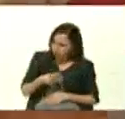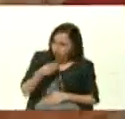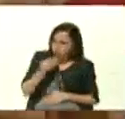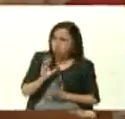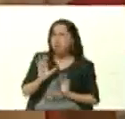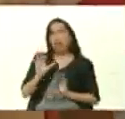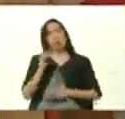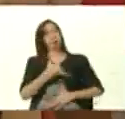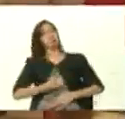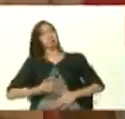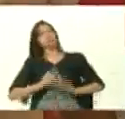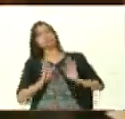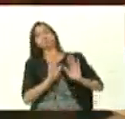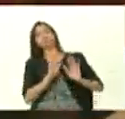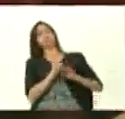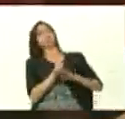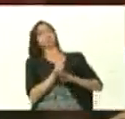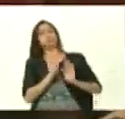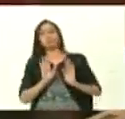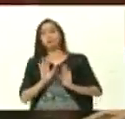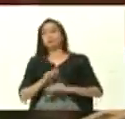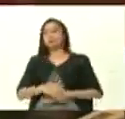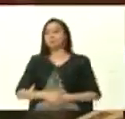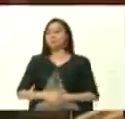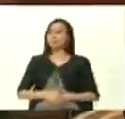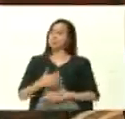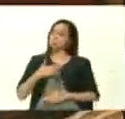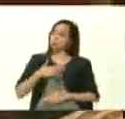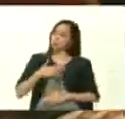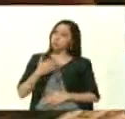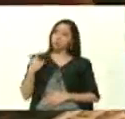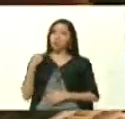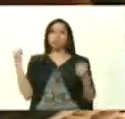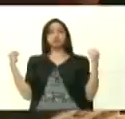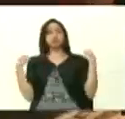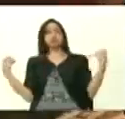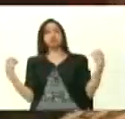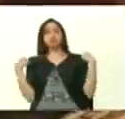dieta. Claro. Si no, tengo que hacer mucho ejercicio.